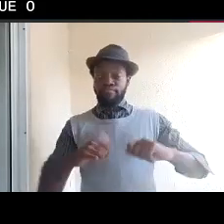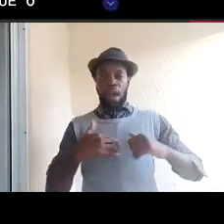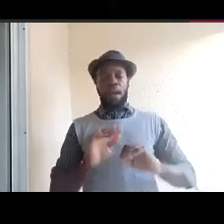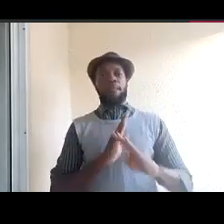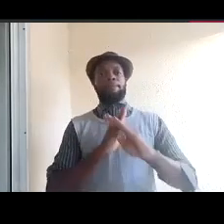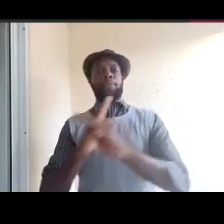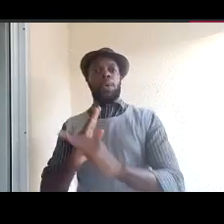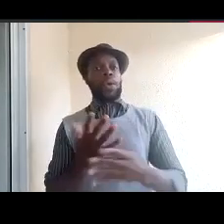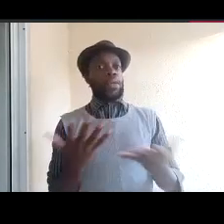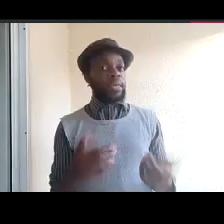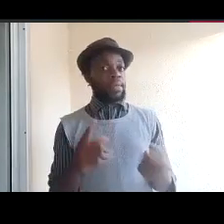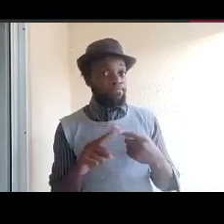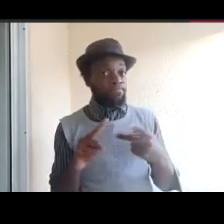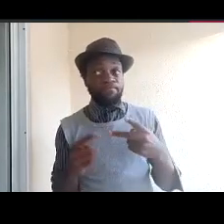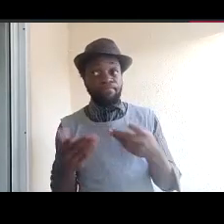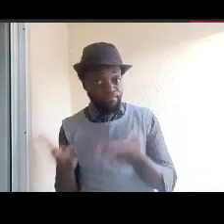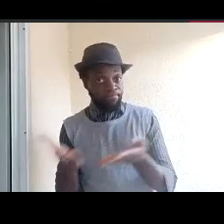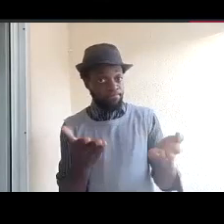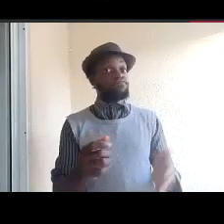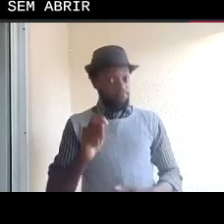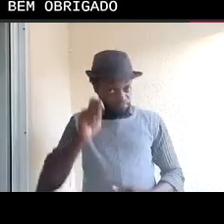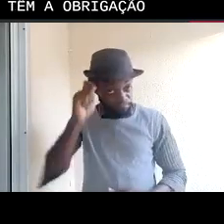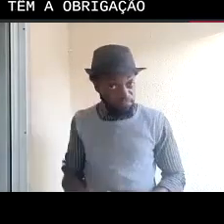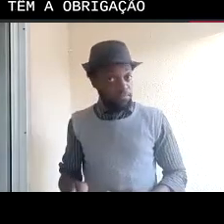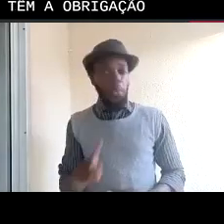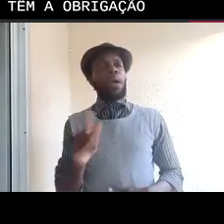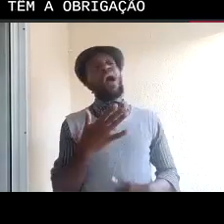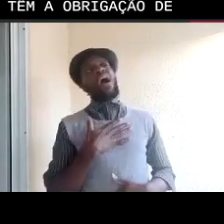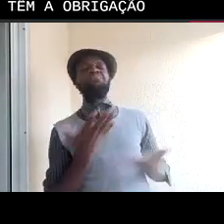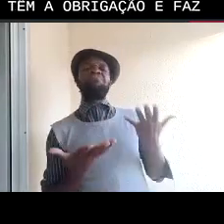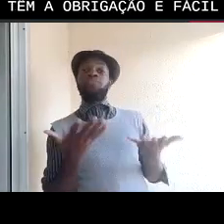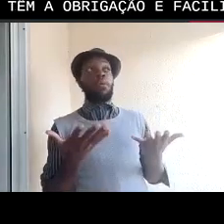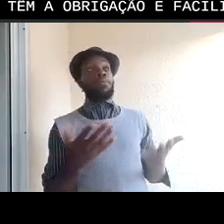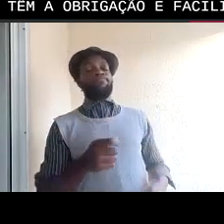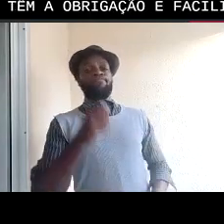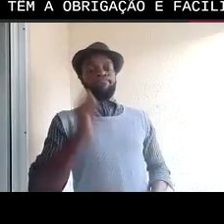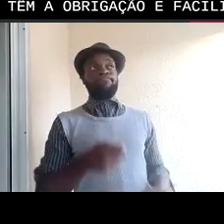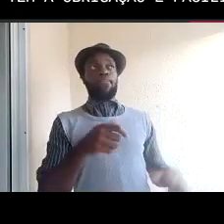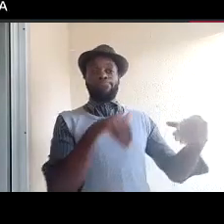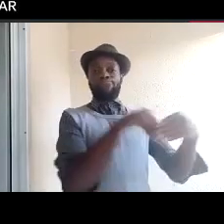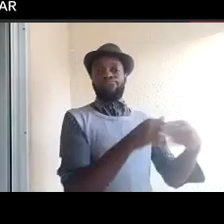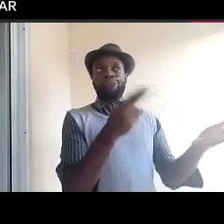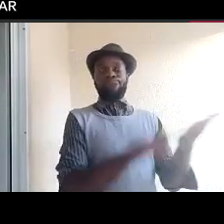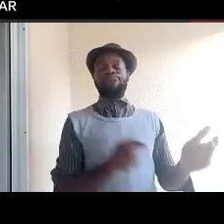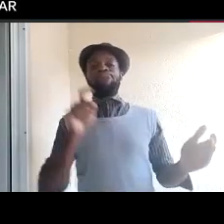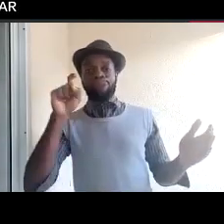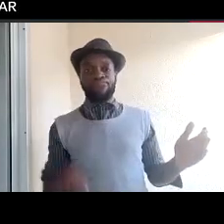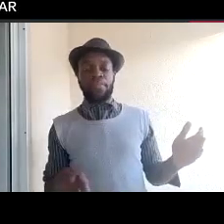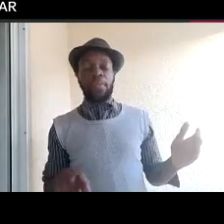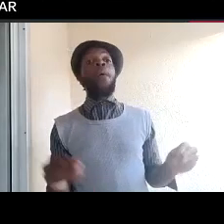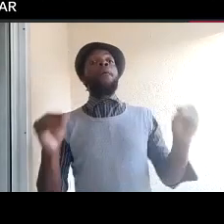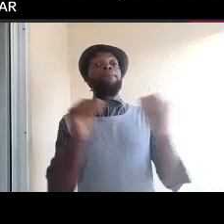además están obligados a facilitar el realizarse pruebas de